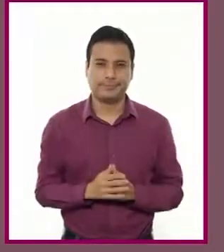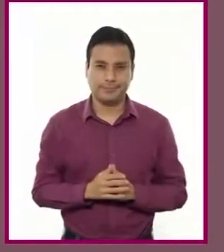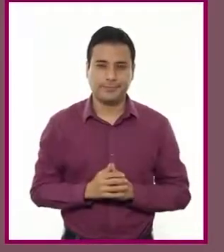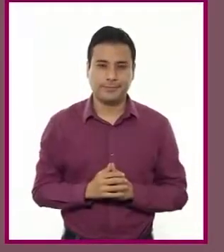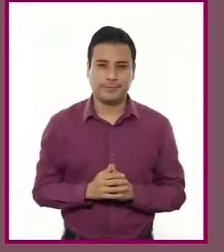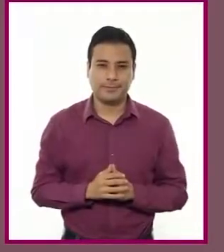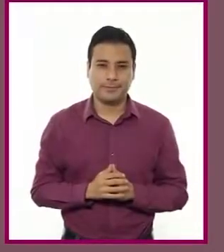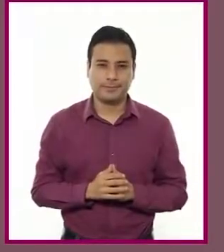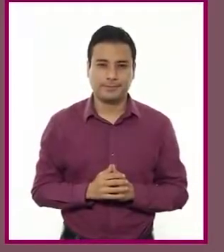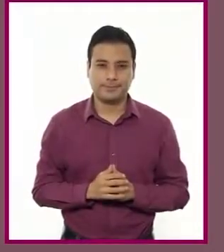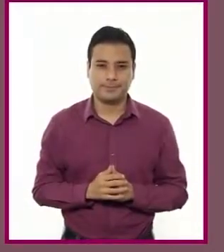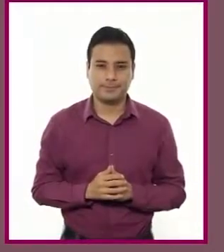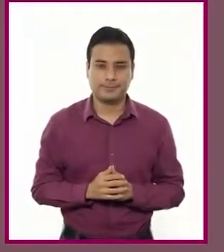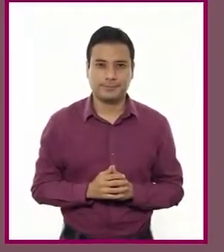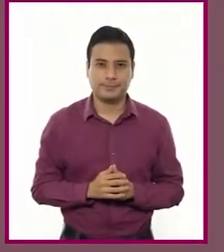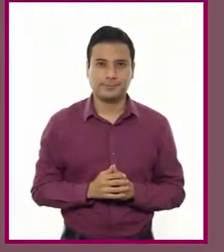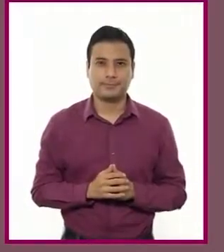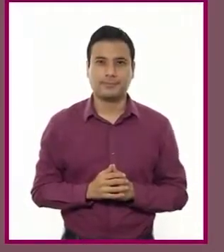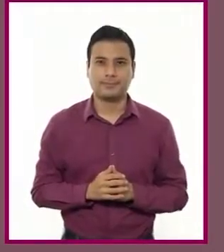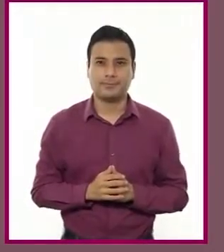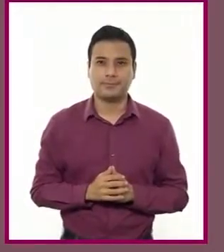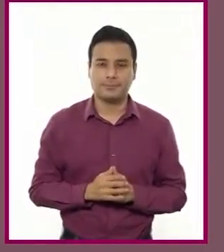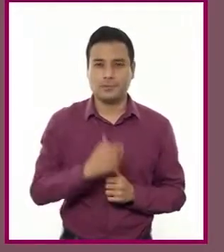Francisco López de Gómara,